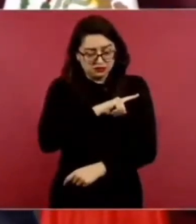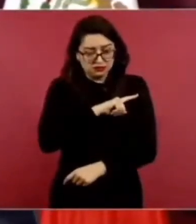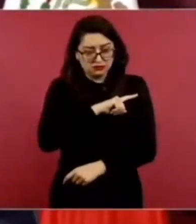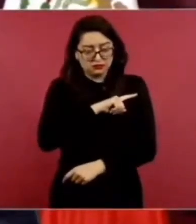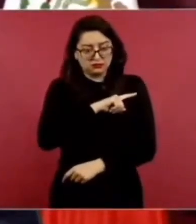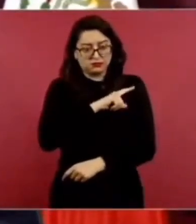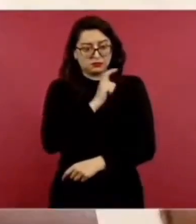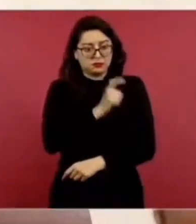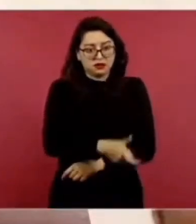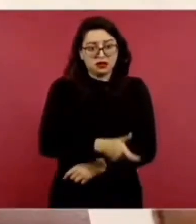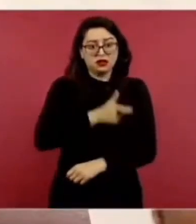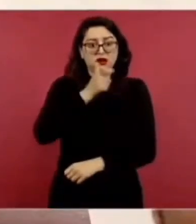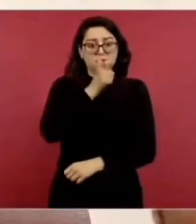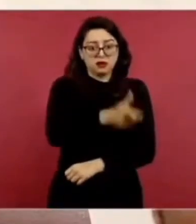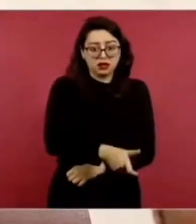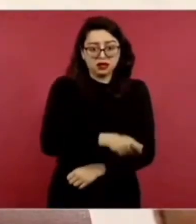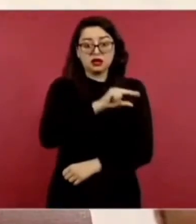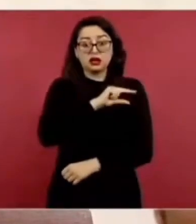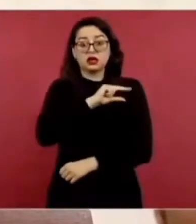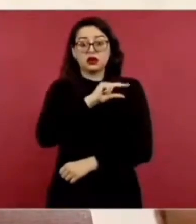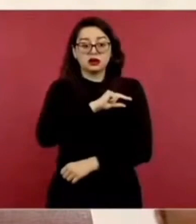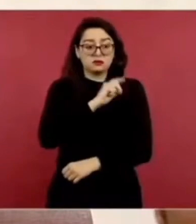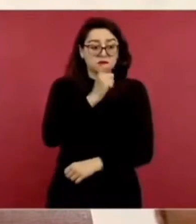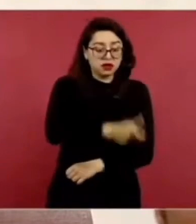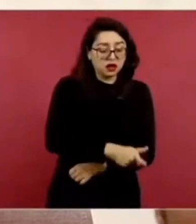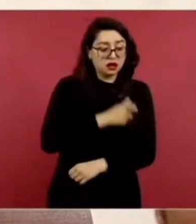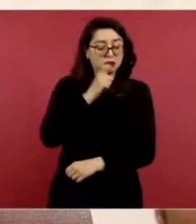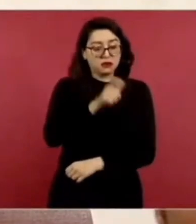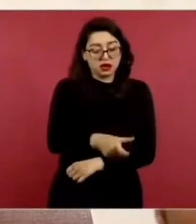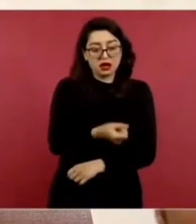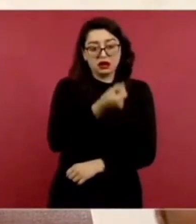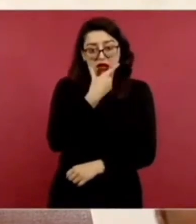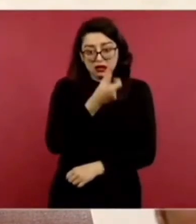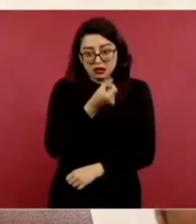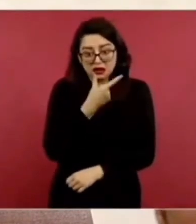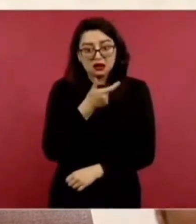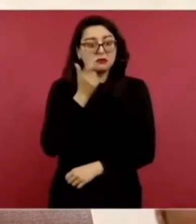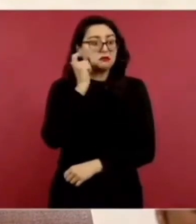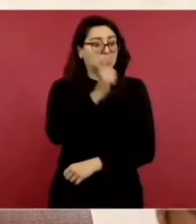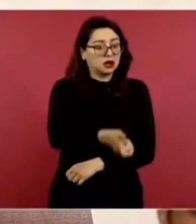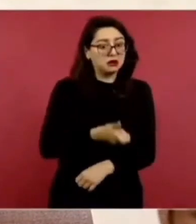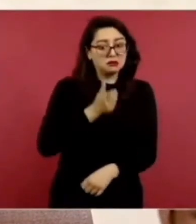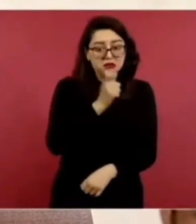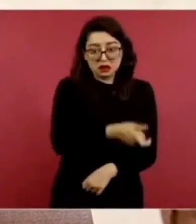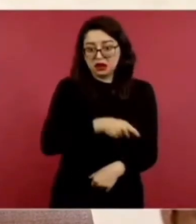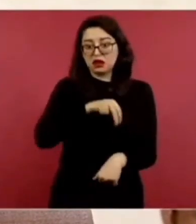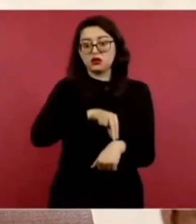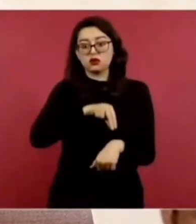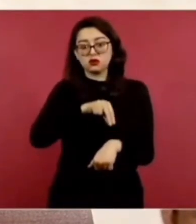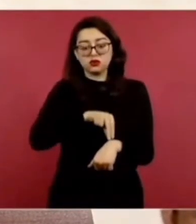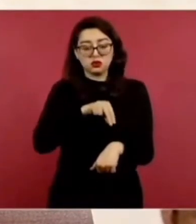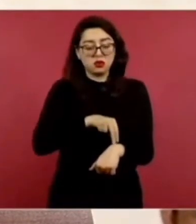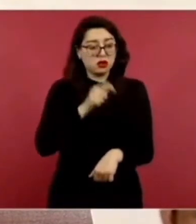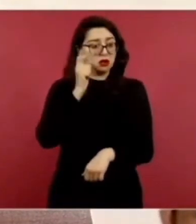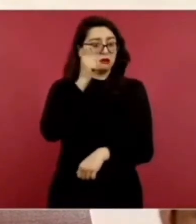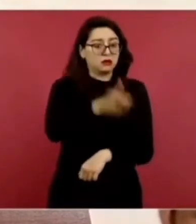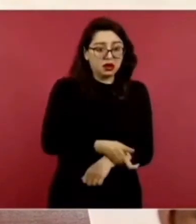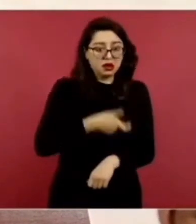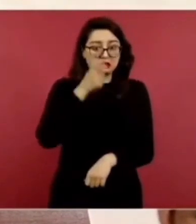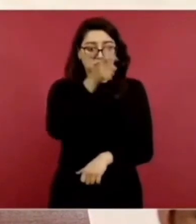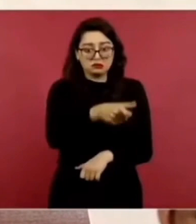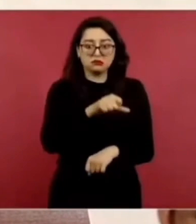para pagar los médicos, para pagar los medicamentos, para pagar las